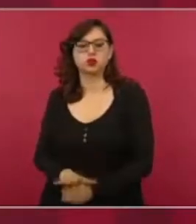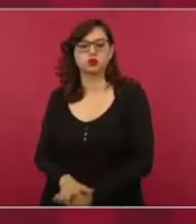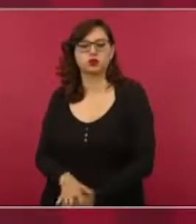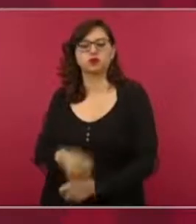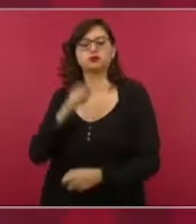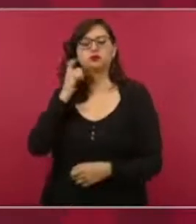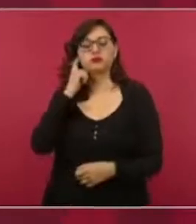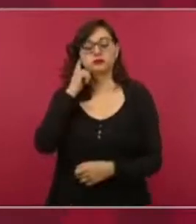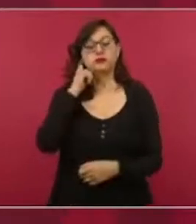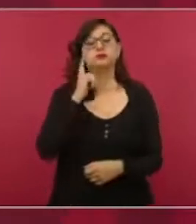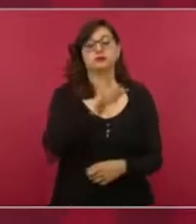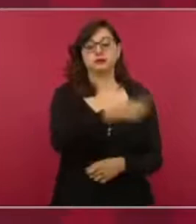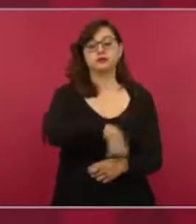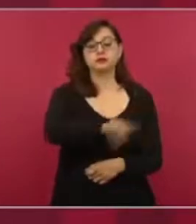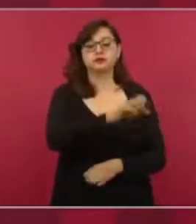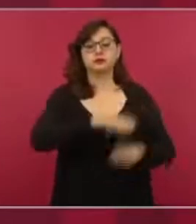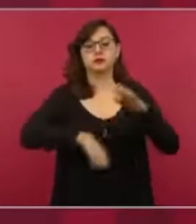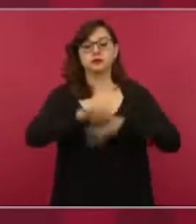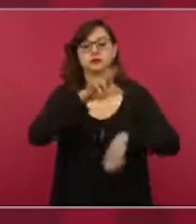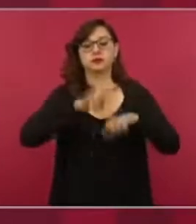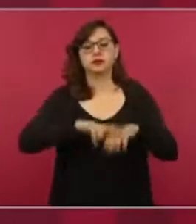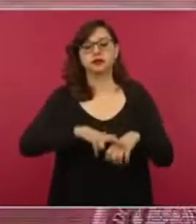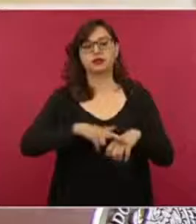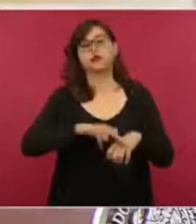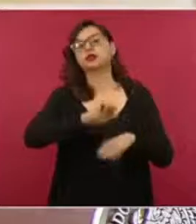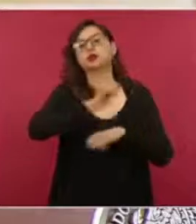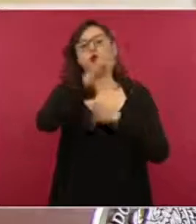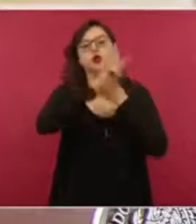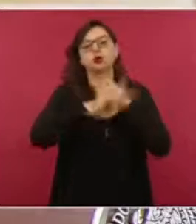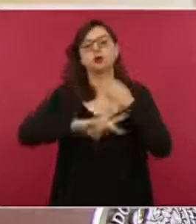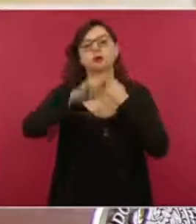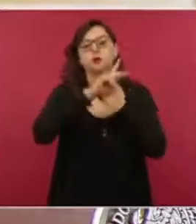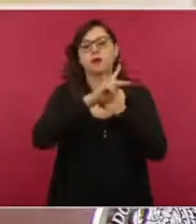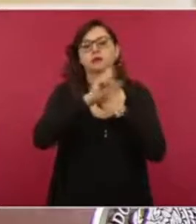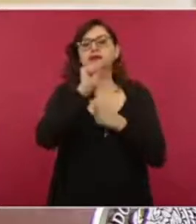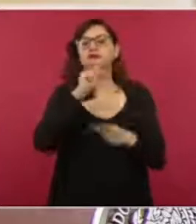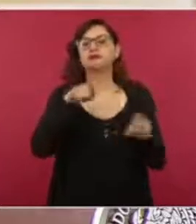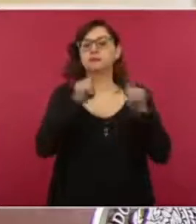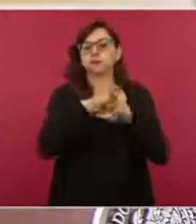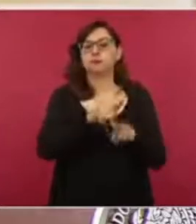las empresas extranjeras y gobiernos extranjeros.